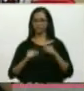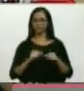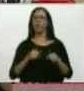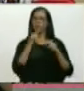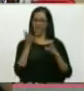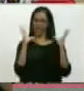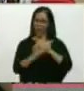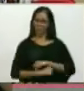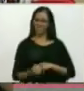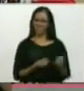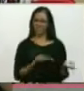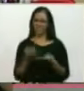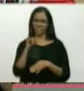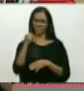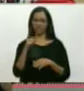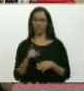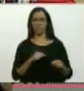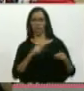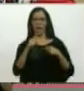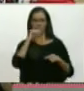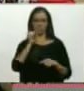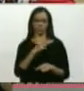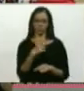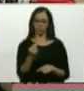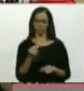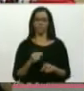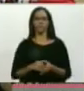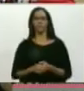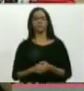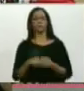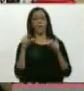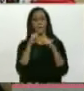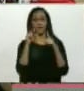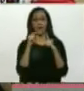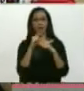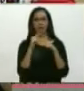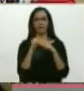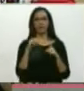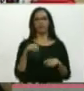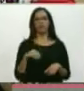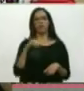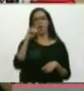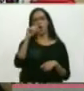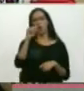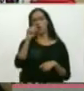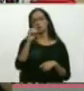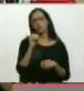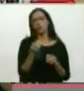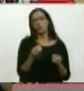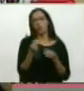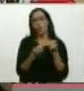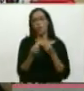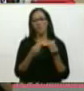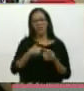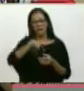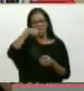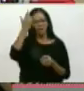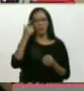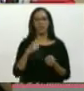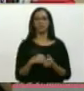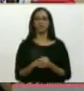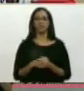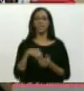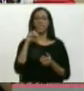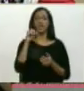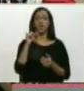Conducta, que es el régimen de Nicolás que se montó, no. Es que la palabra oso, ¿no? Es como decir la... Como una vergüenza. La vergüenza, el